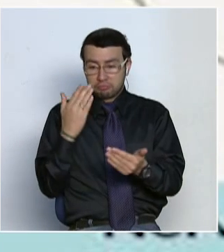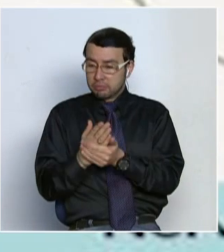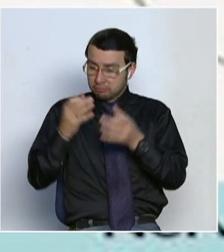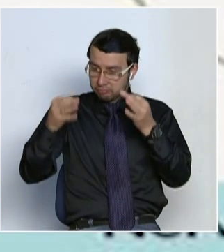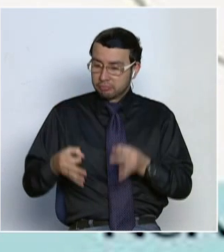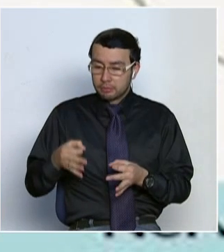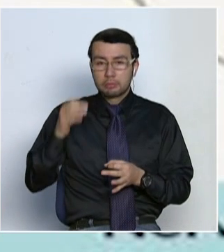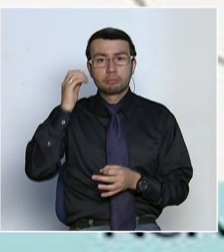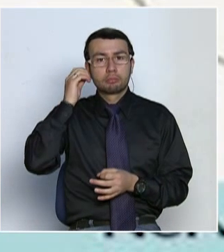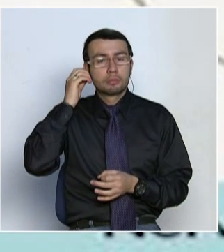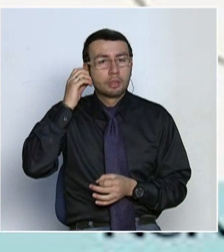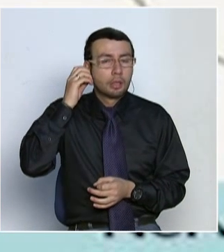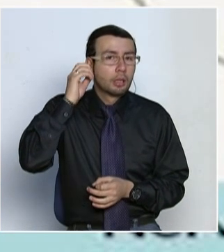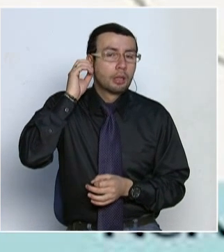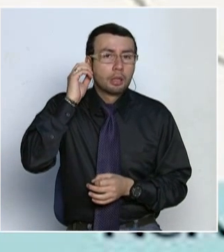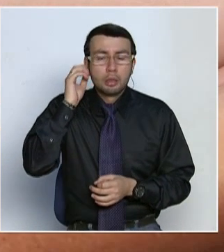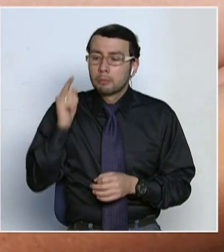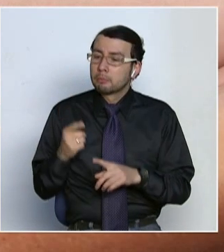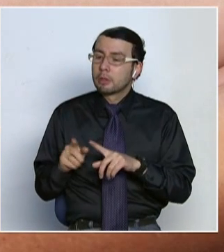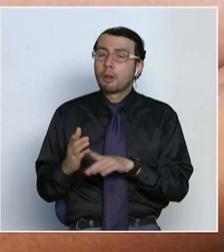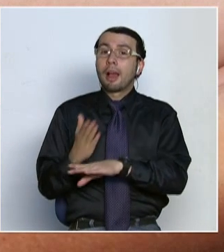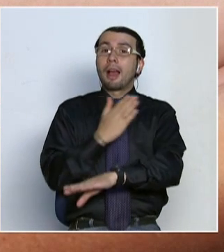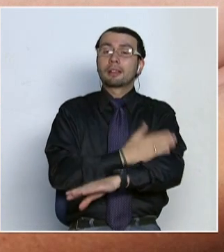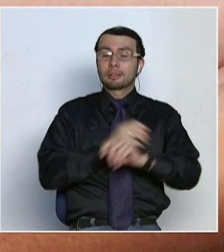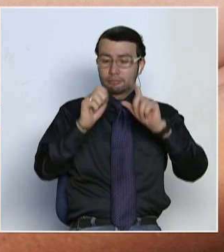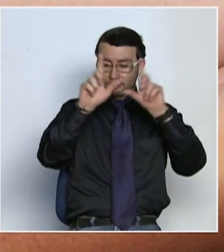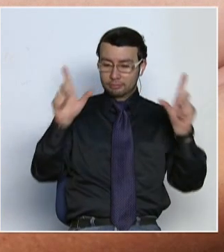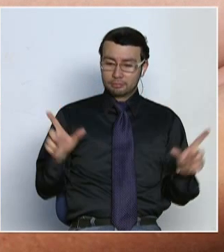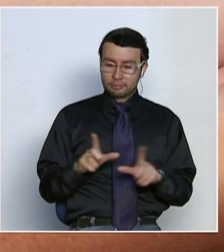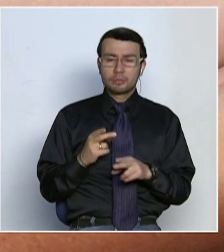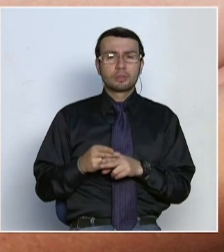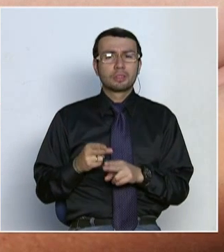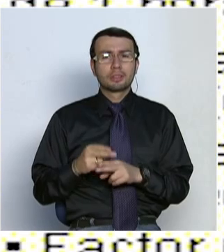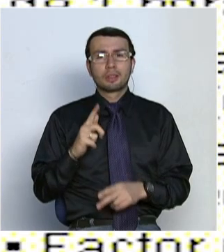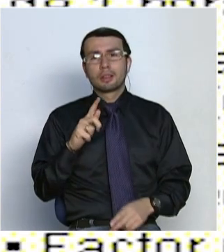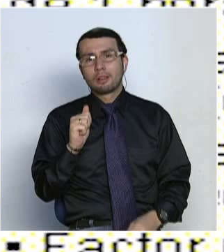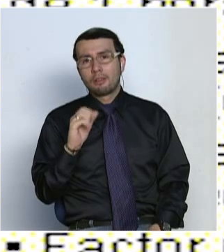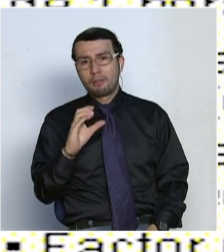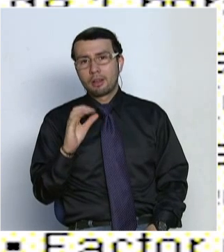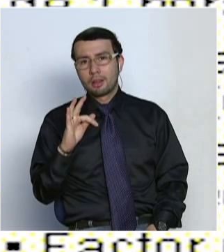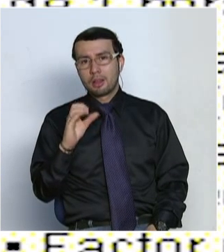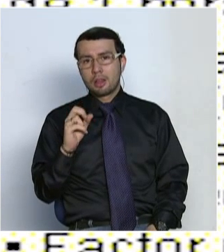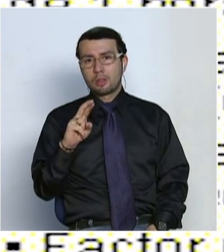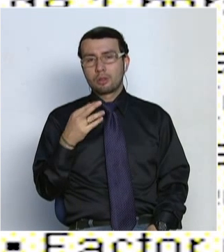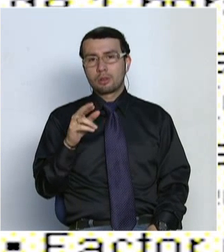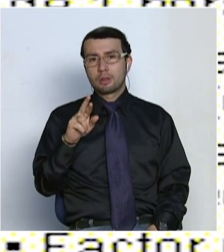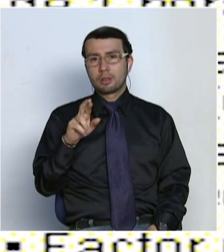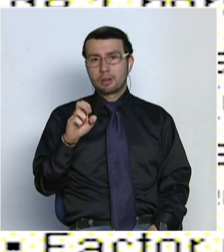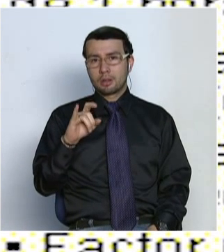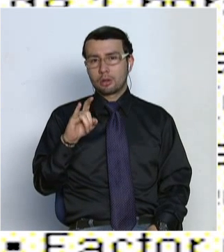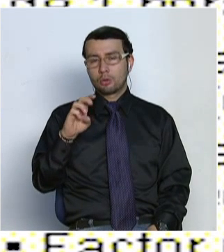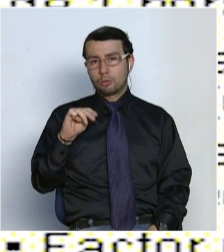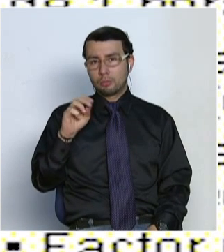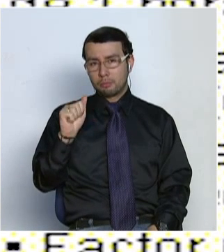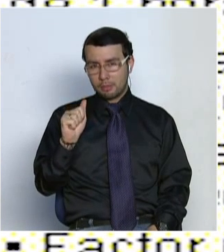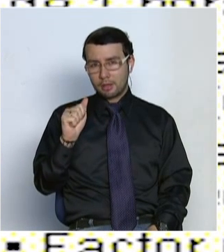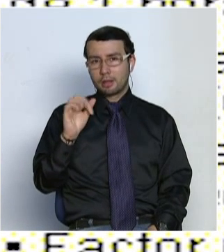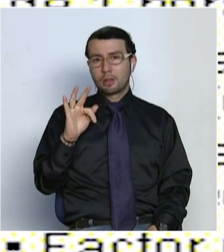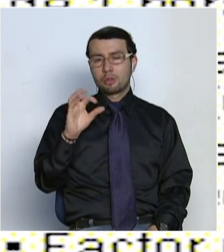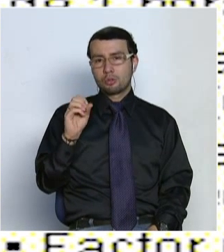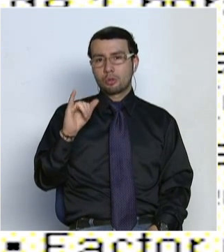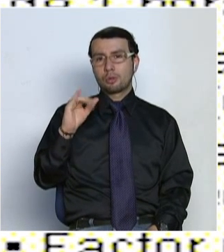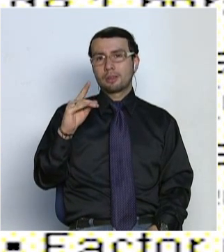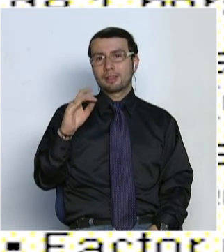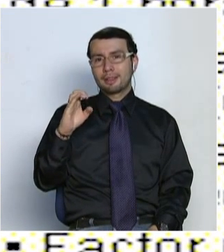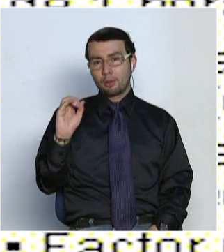hicieron, pero a ella no se le hizo un examen que se llama factor reumatoideo. Ese factor reumatoideo nos dice a